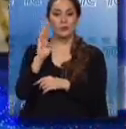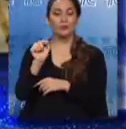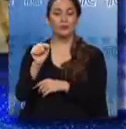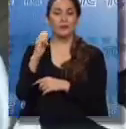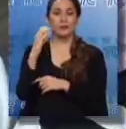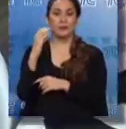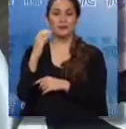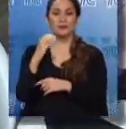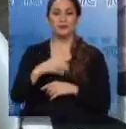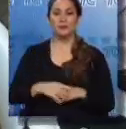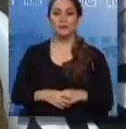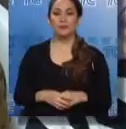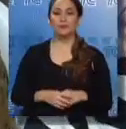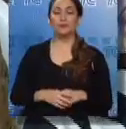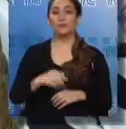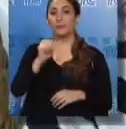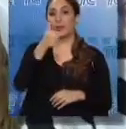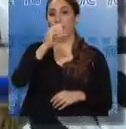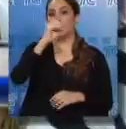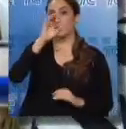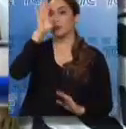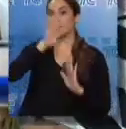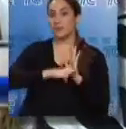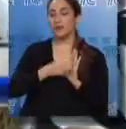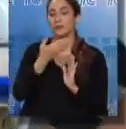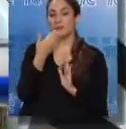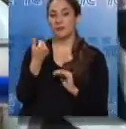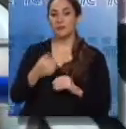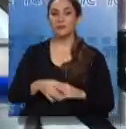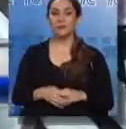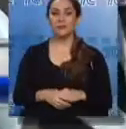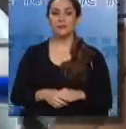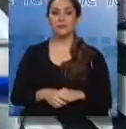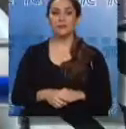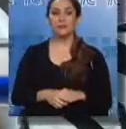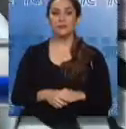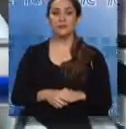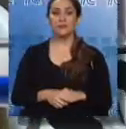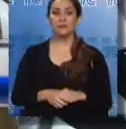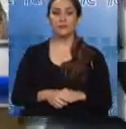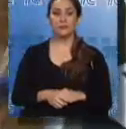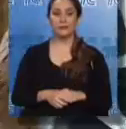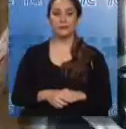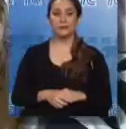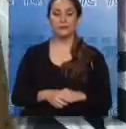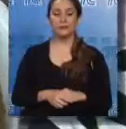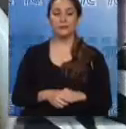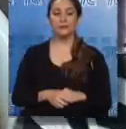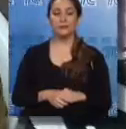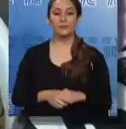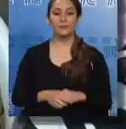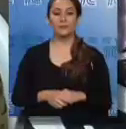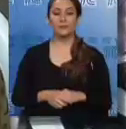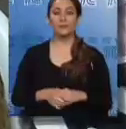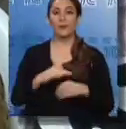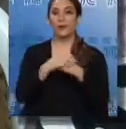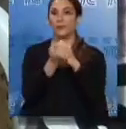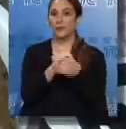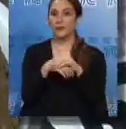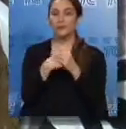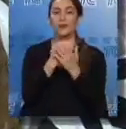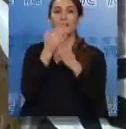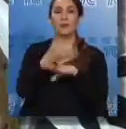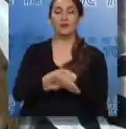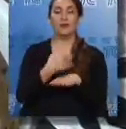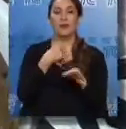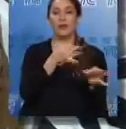www.guayaquil.gob.es. Es el 10% de descuento. Si coge la plata, ¿se agarra? Claro que sí, claro que sí. Para aprovechar, porque después los días,